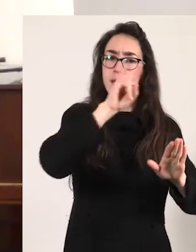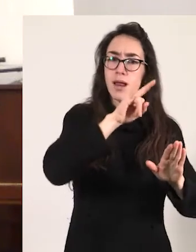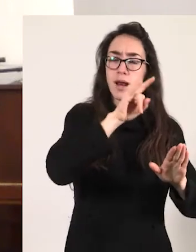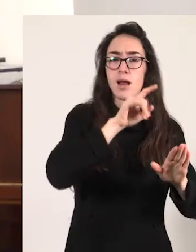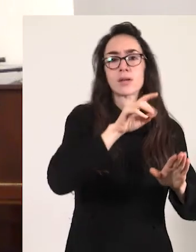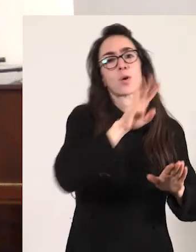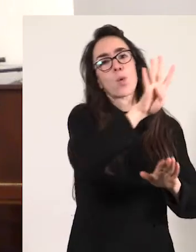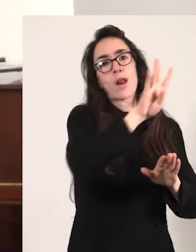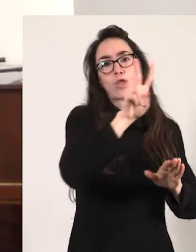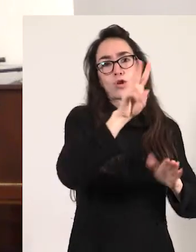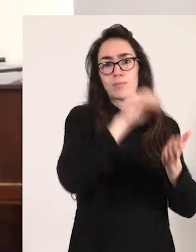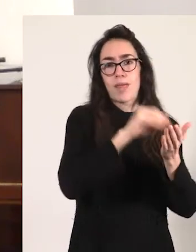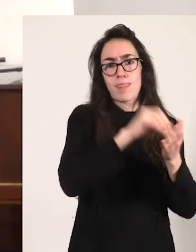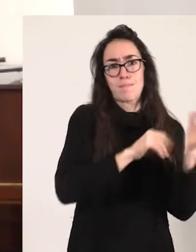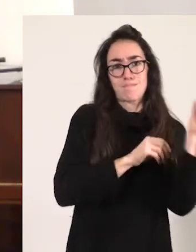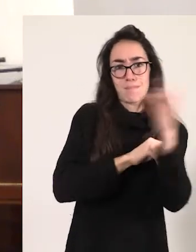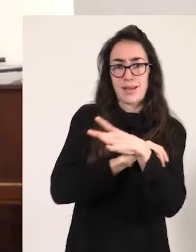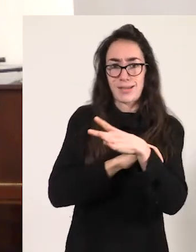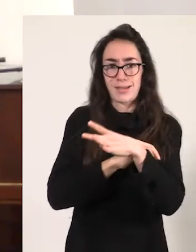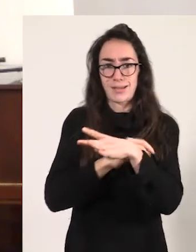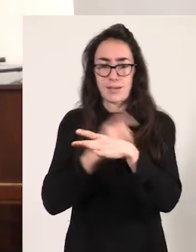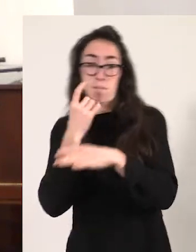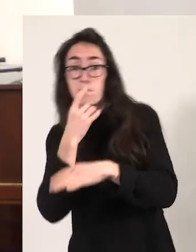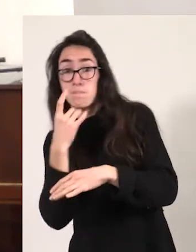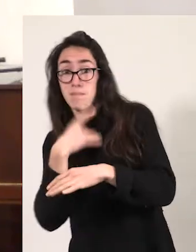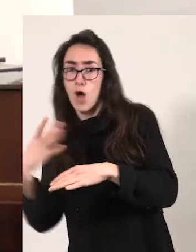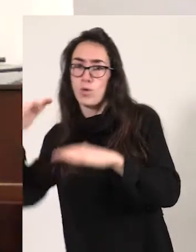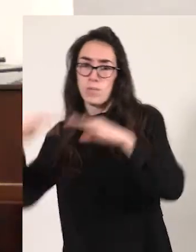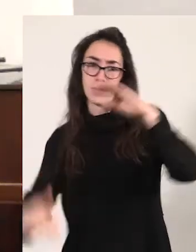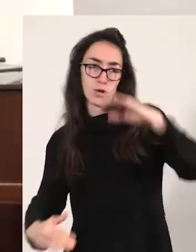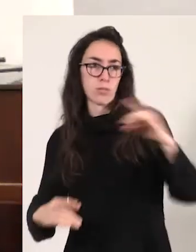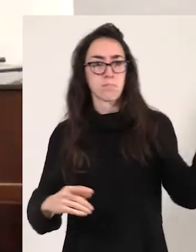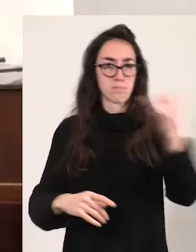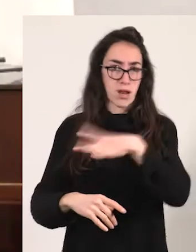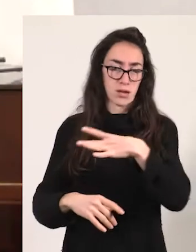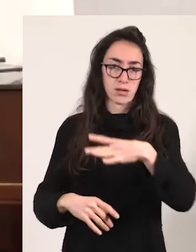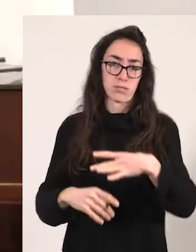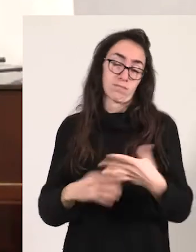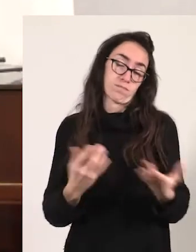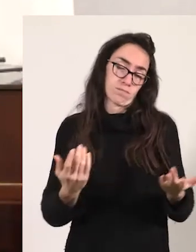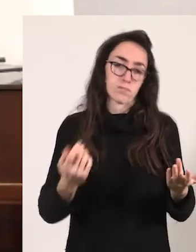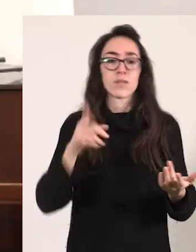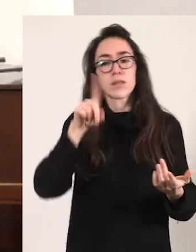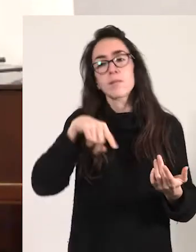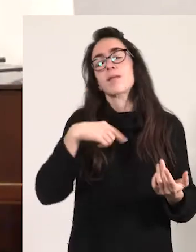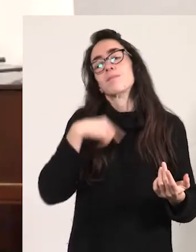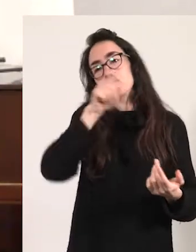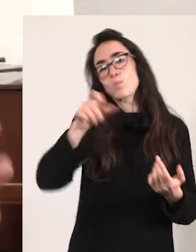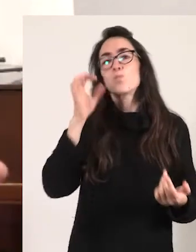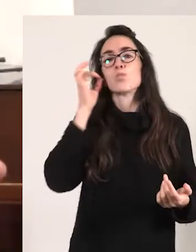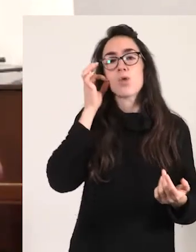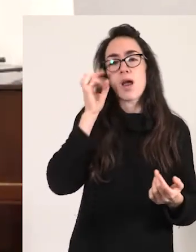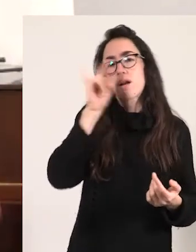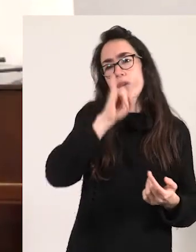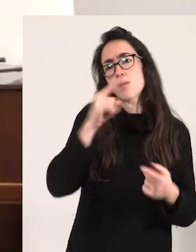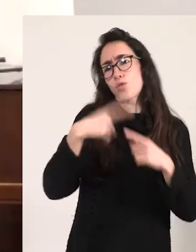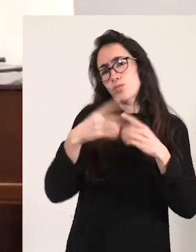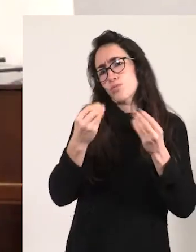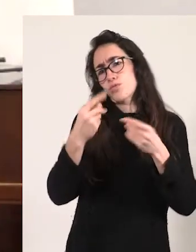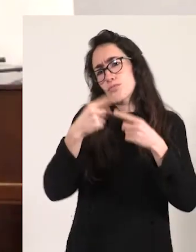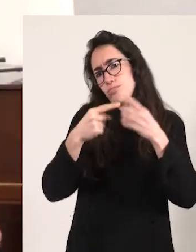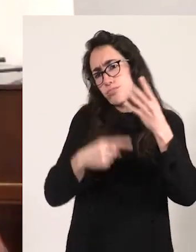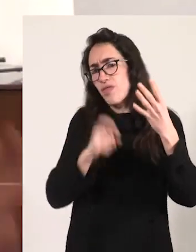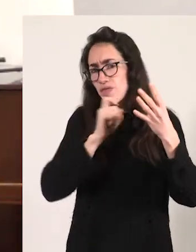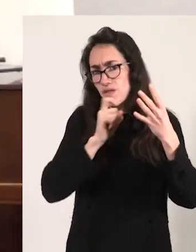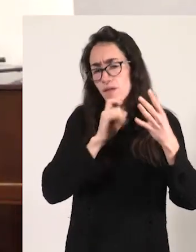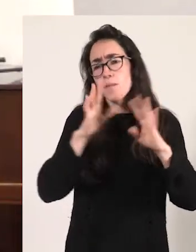a las personas negras que a las blancas para pedirles los papeles. Debo decir que hay un racismo de género, y si bien es cierto que las mujeres negras lo tienen más complicado en